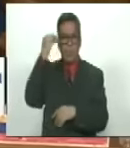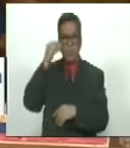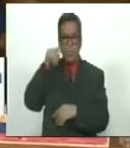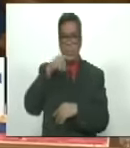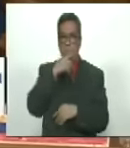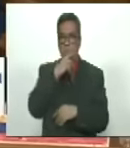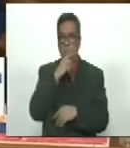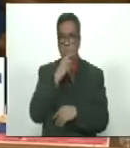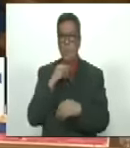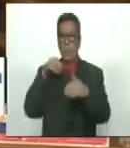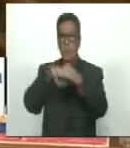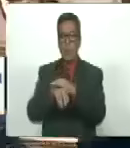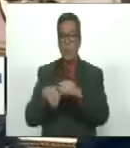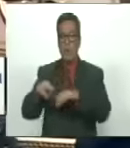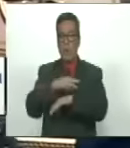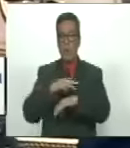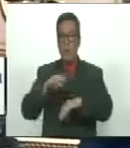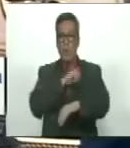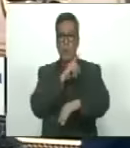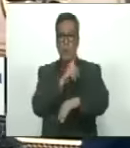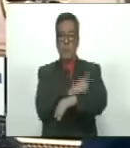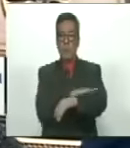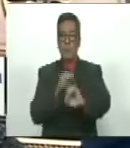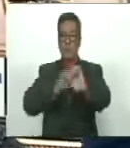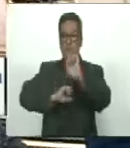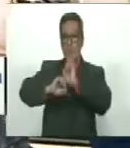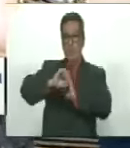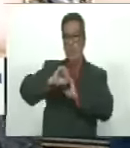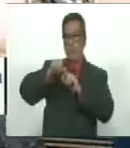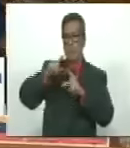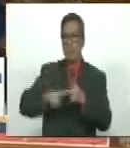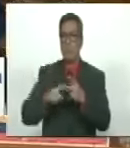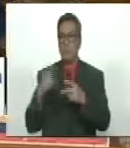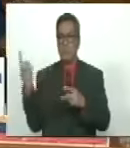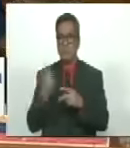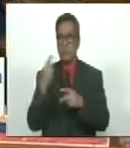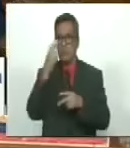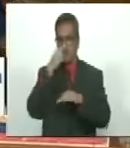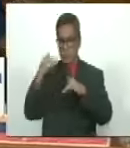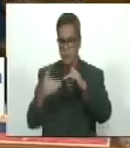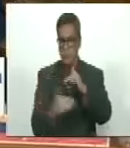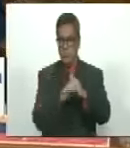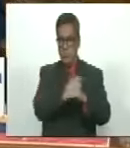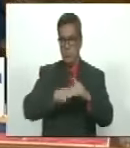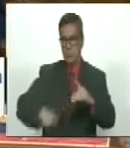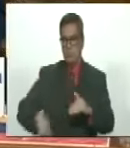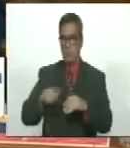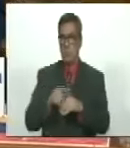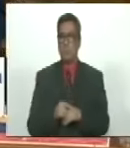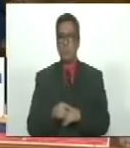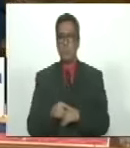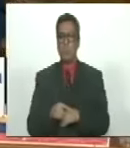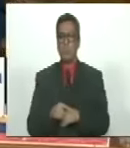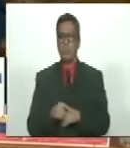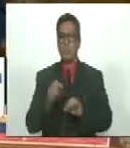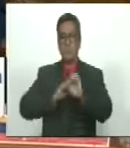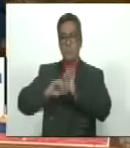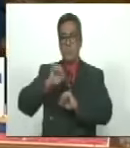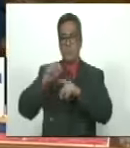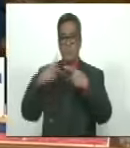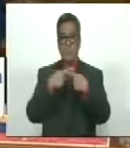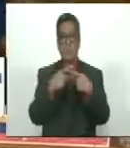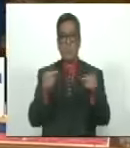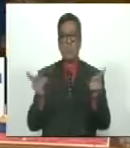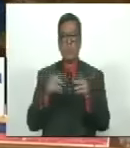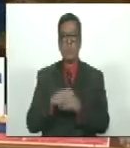estén los integrantes del Ministerio del Poder Popular para la Defensa, quienes vienen de la Vicepresidencia Ejecutiva y la Defensa